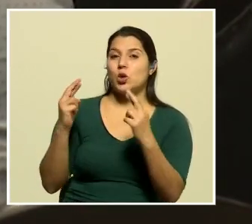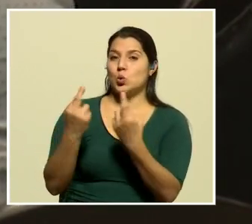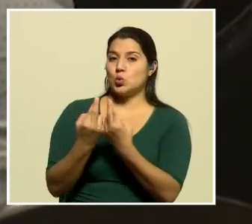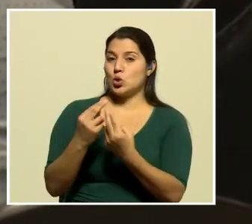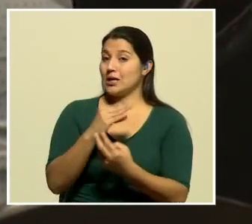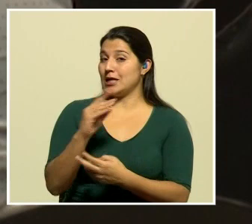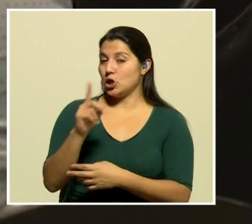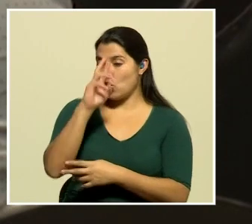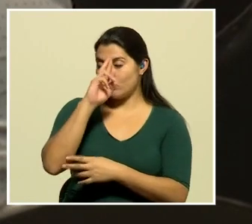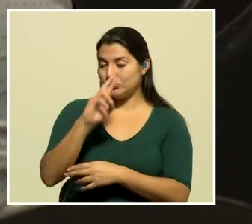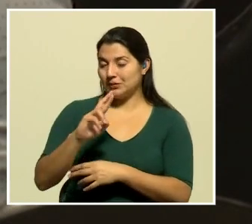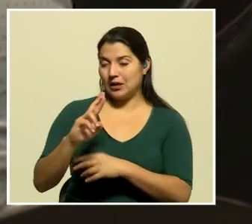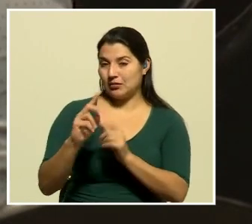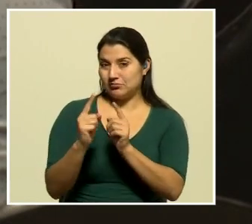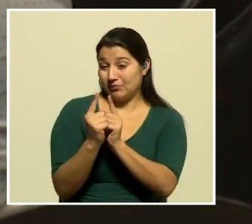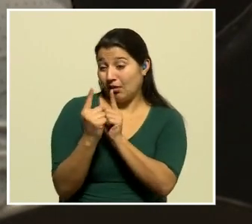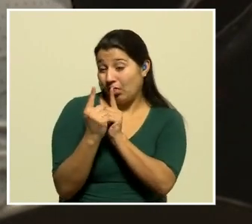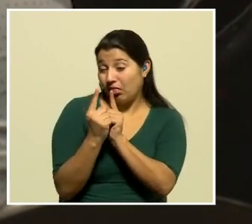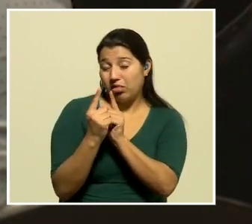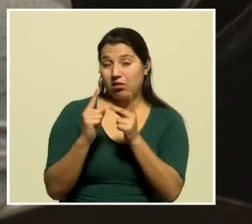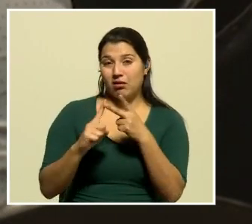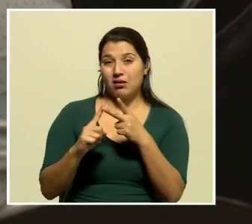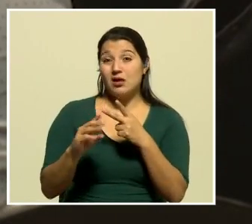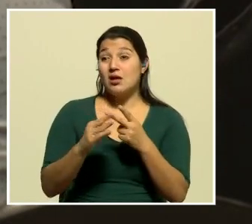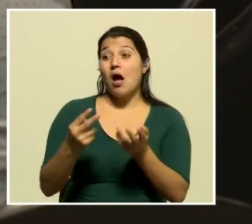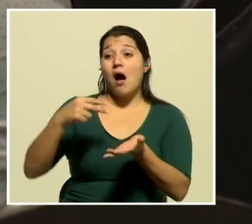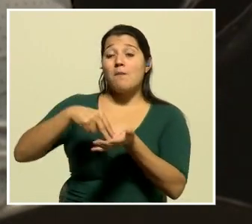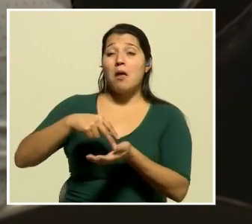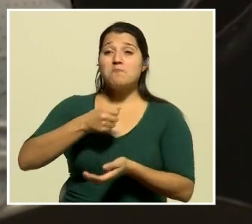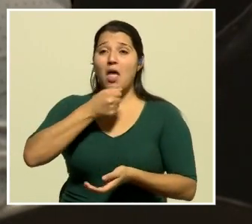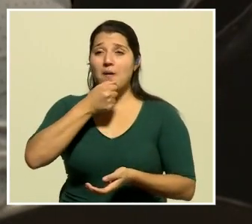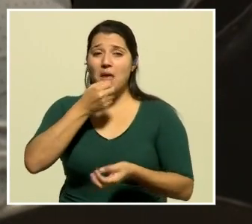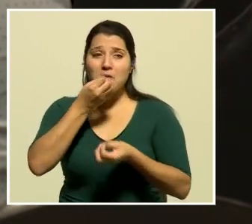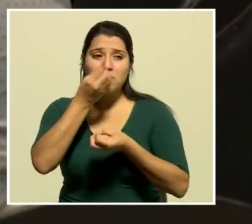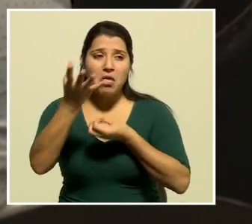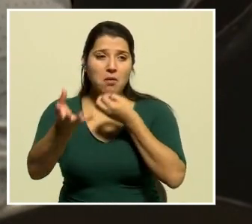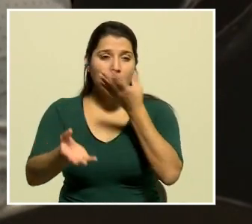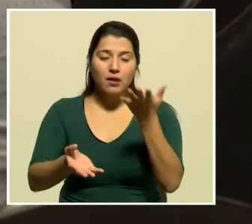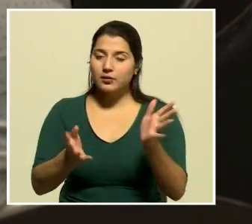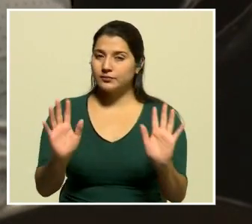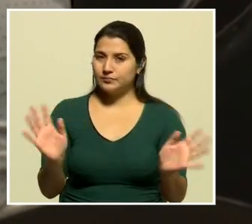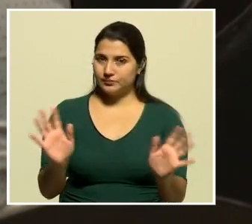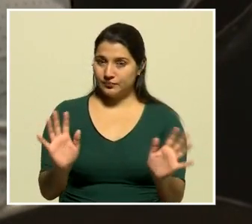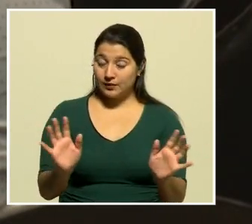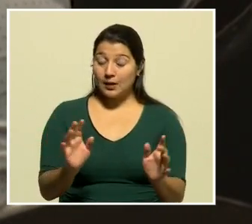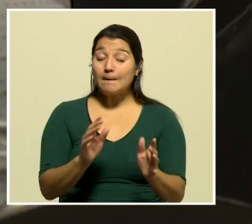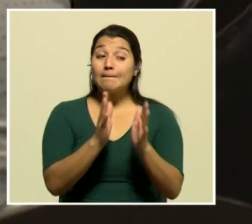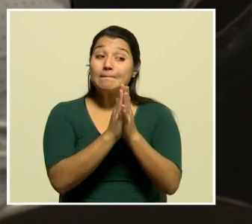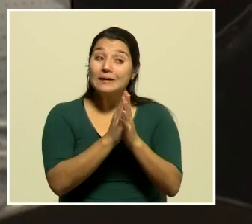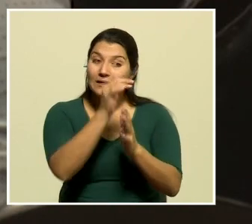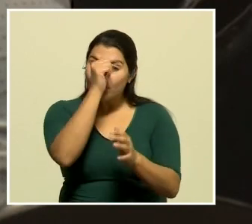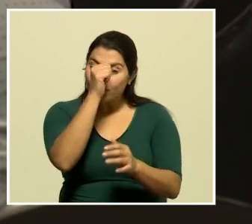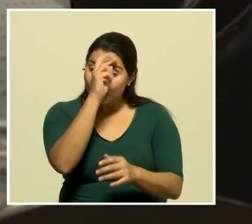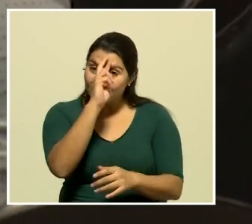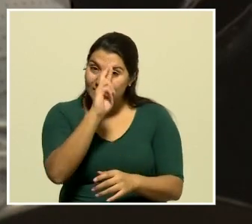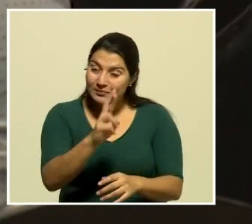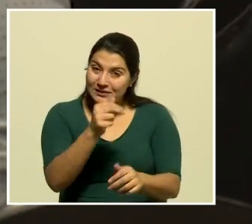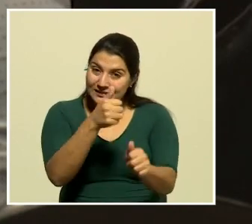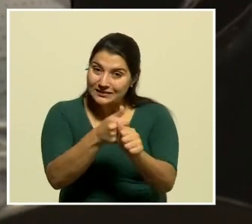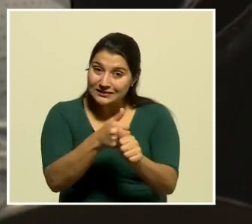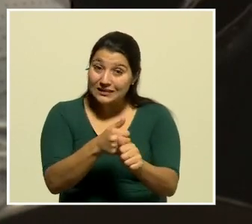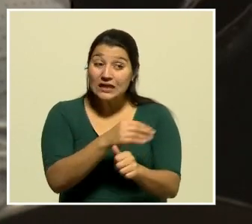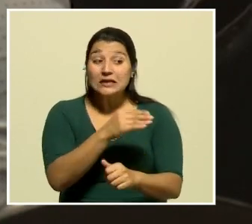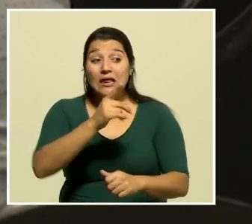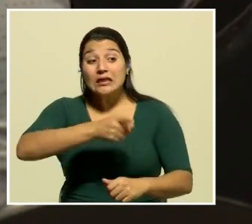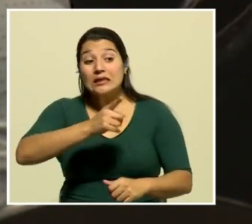y hablar de pie en sus curules, Cruikshank espera que los legisladores se apeguen a las medidas y adelantó que seguirá llamándoles la atención en caso